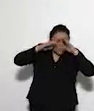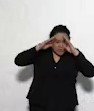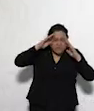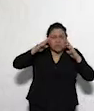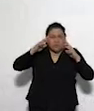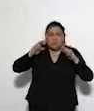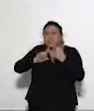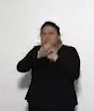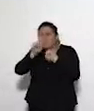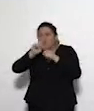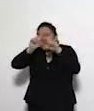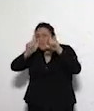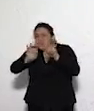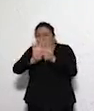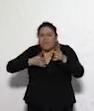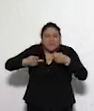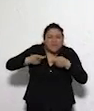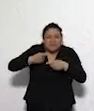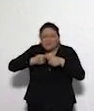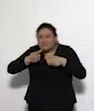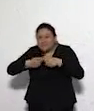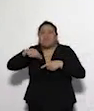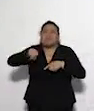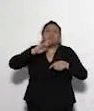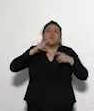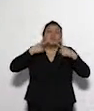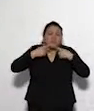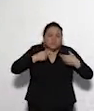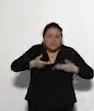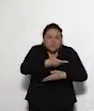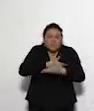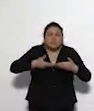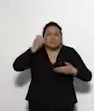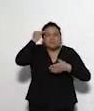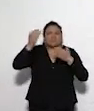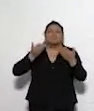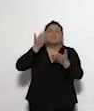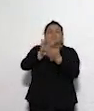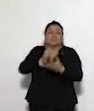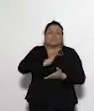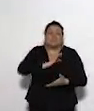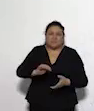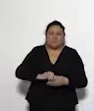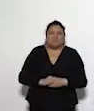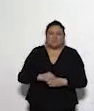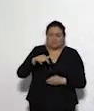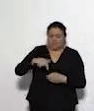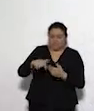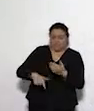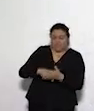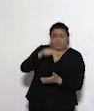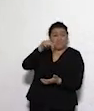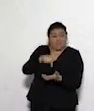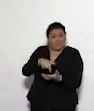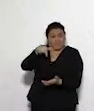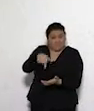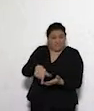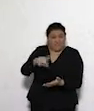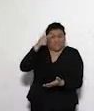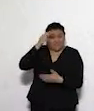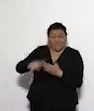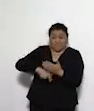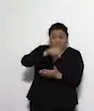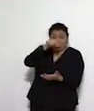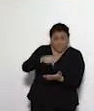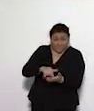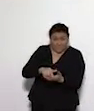problemas nacionales que enfrentamos. Desde este recinto histórico, donde se formaron muchas